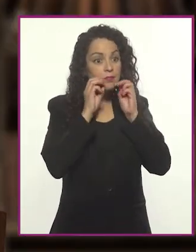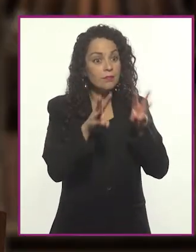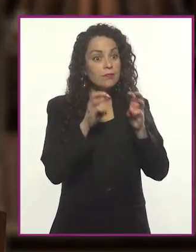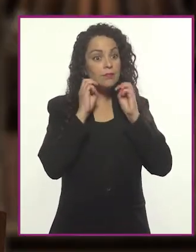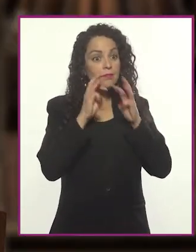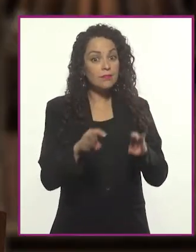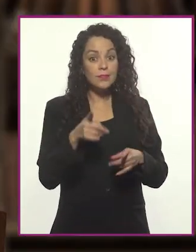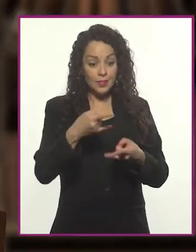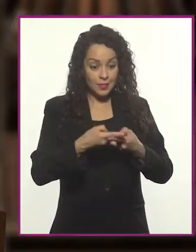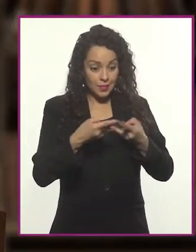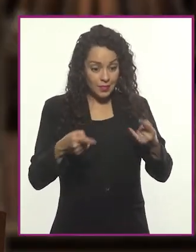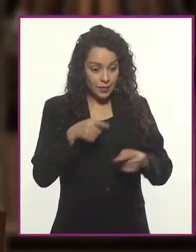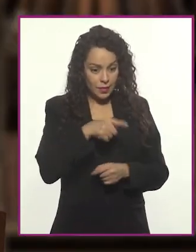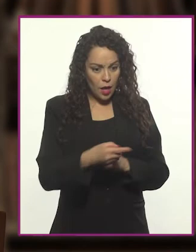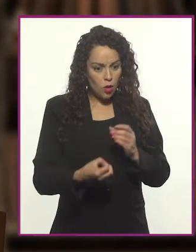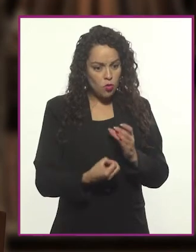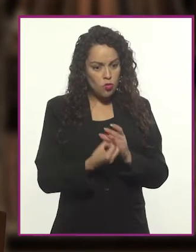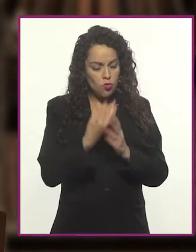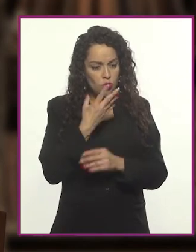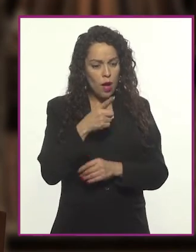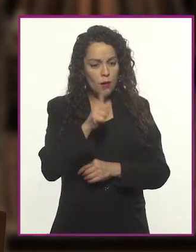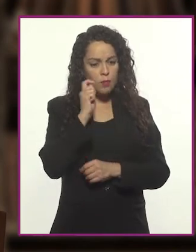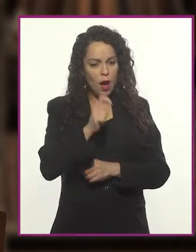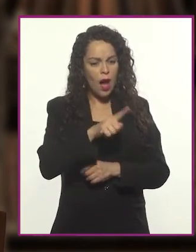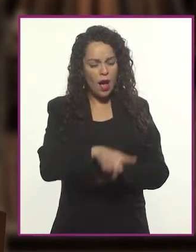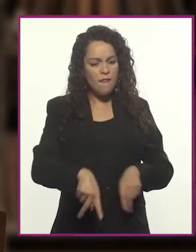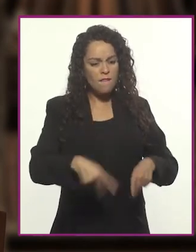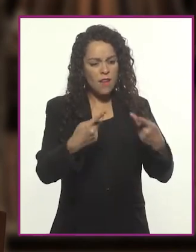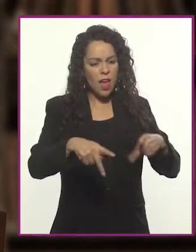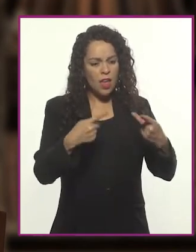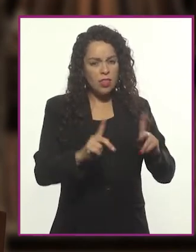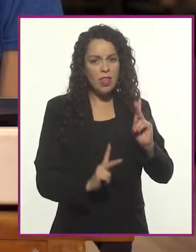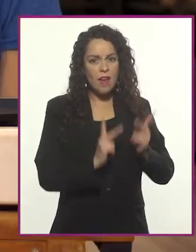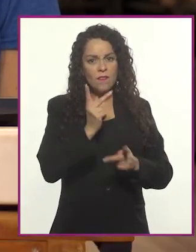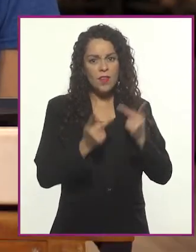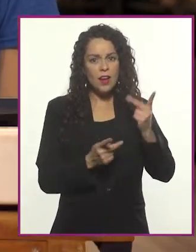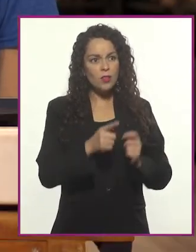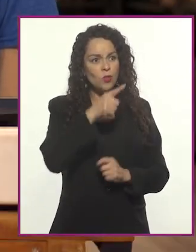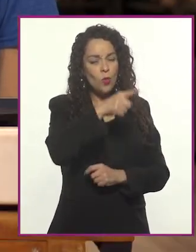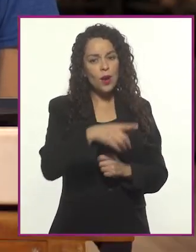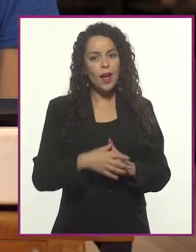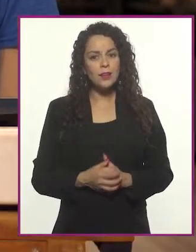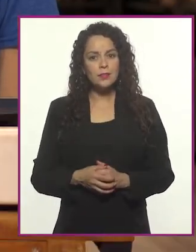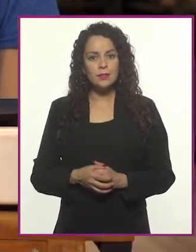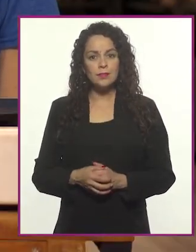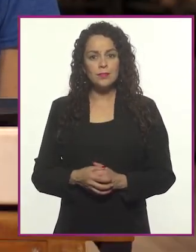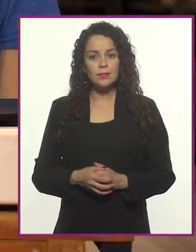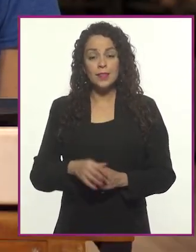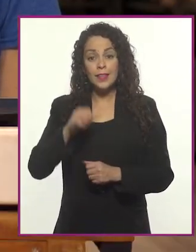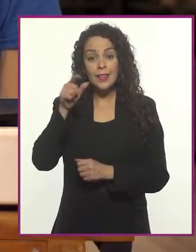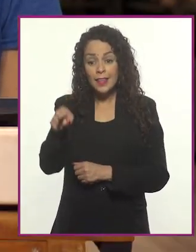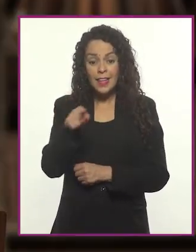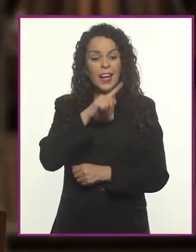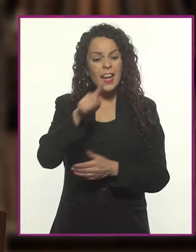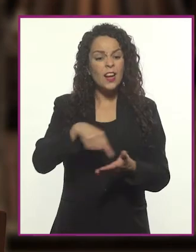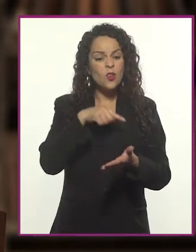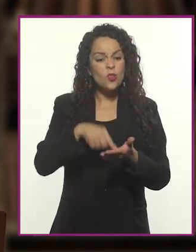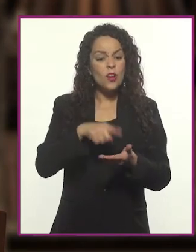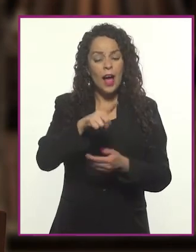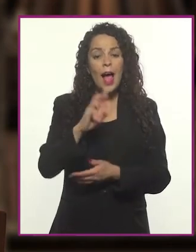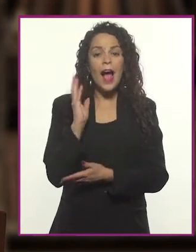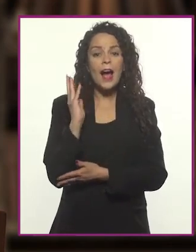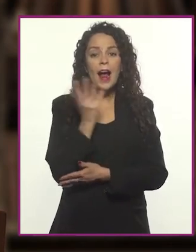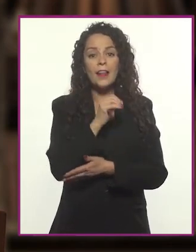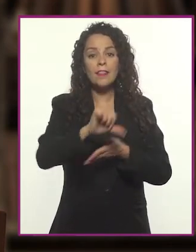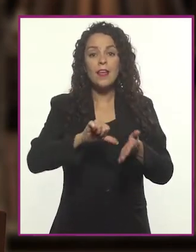¡Guau! El cuento empieza en el nuevo departamento de frutas y verduras del supermercado. Allí era el jardín central del